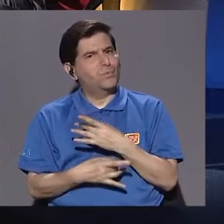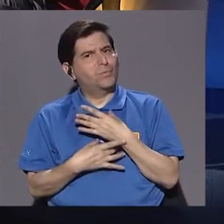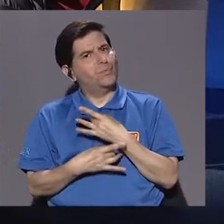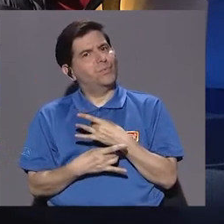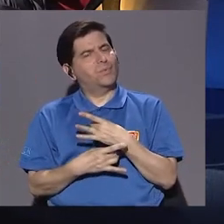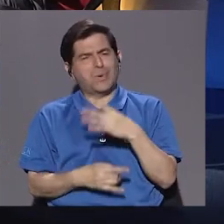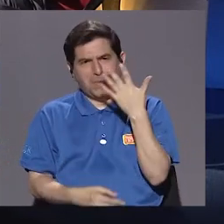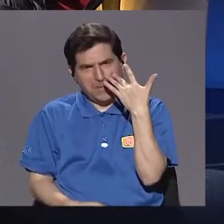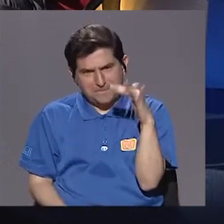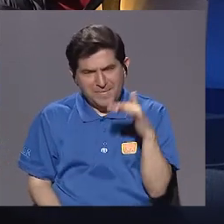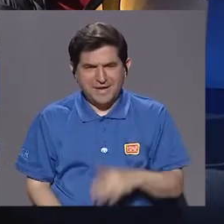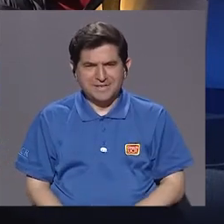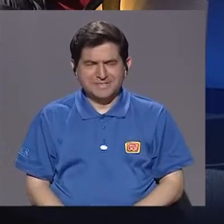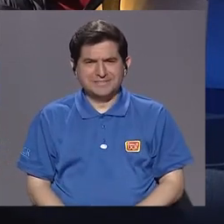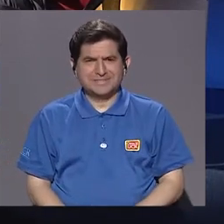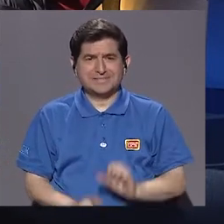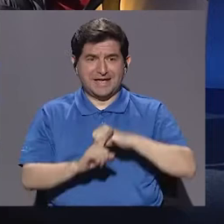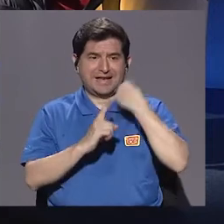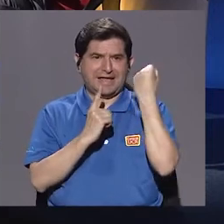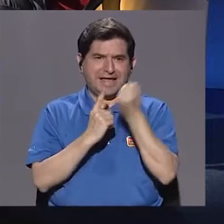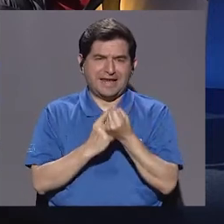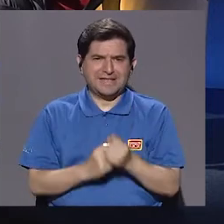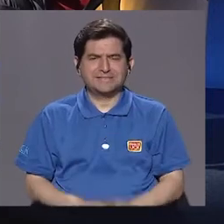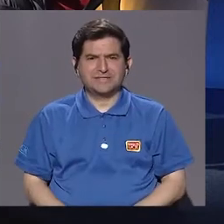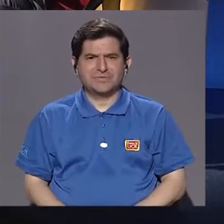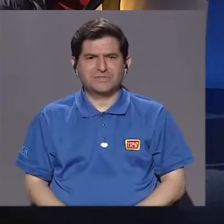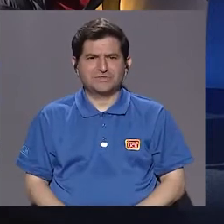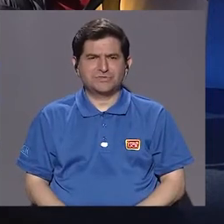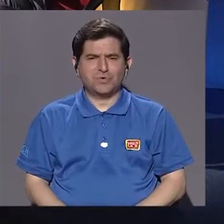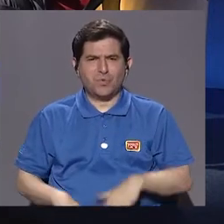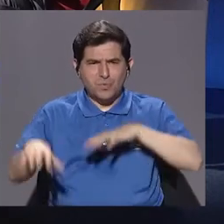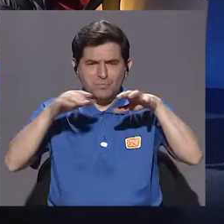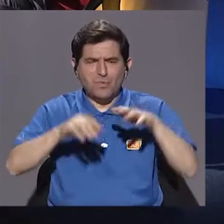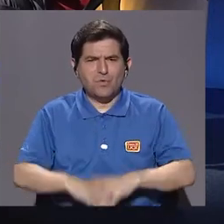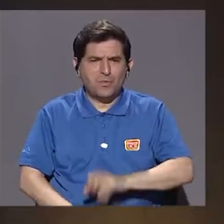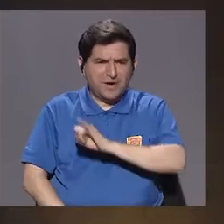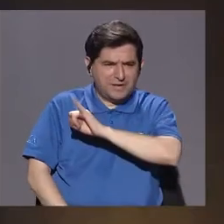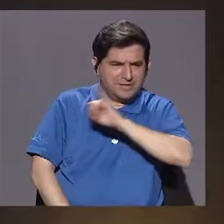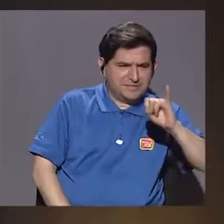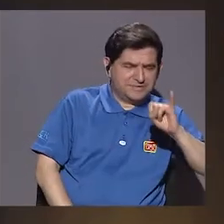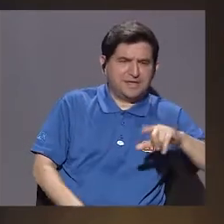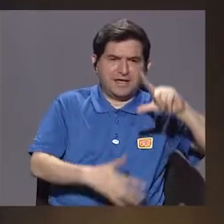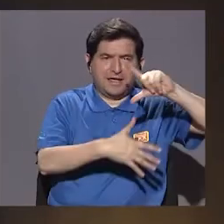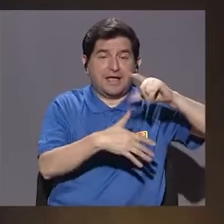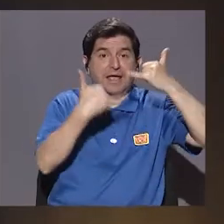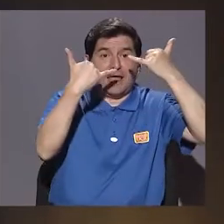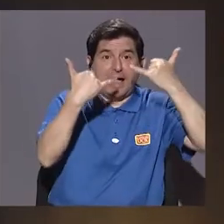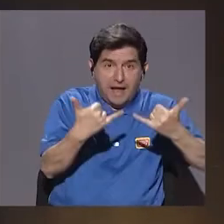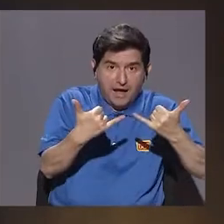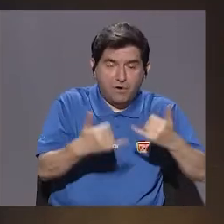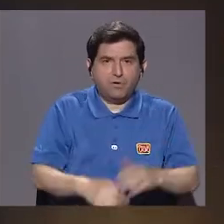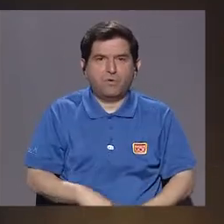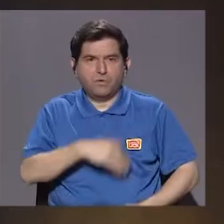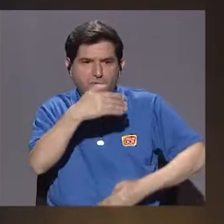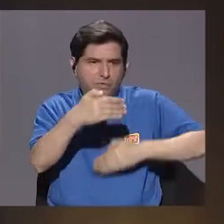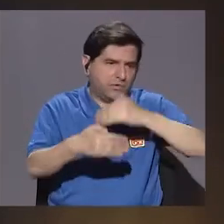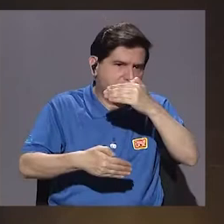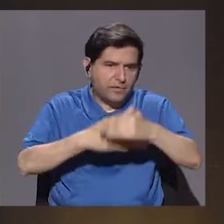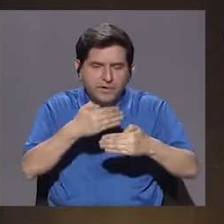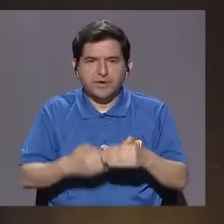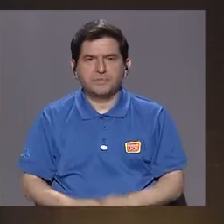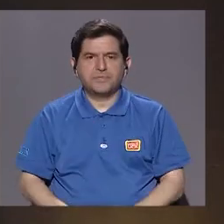pareciera que el péndulo se había ido hacia la izquierda en américa latina' que ahora con lo que está sucediendo